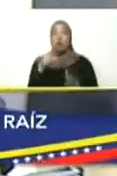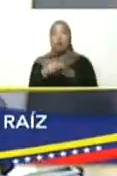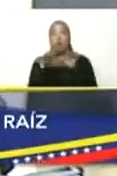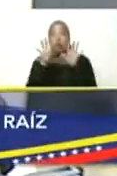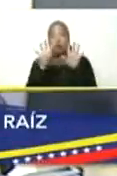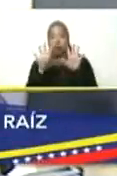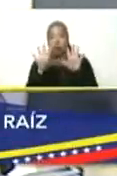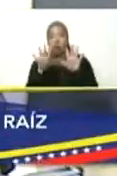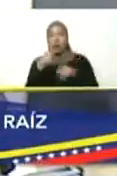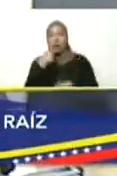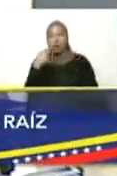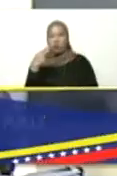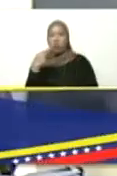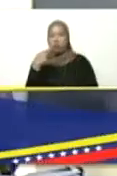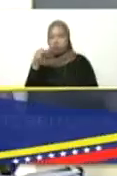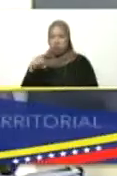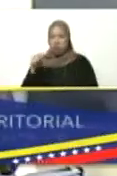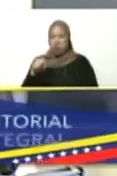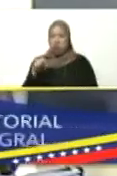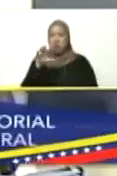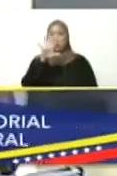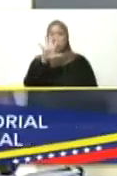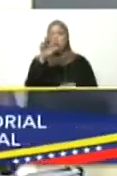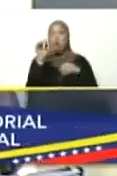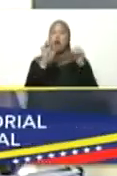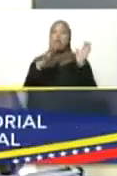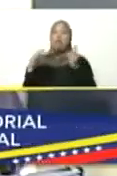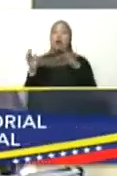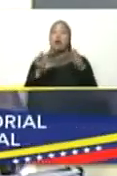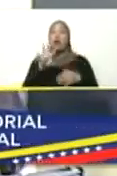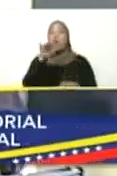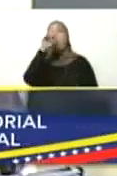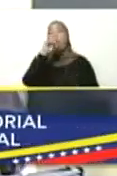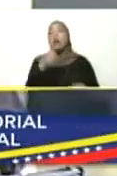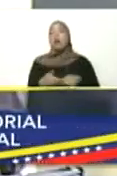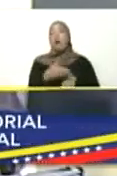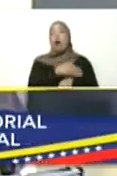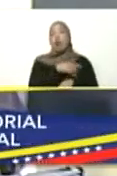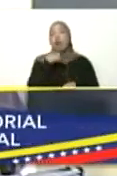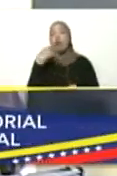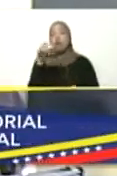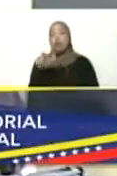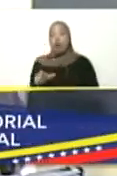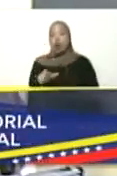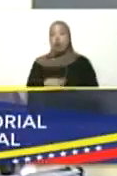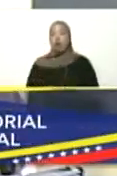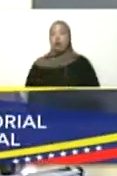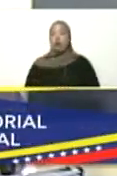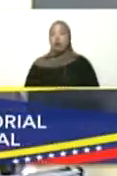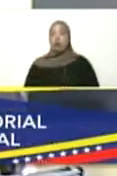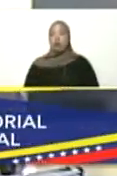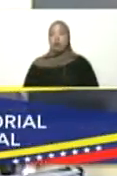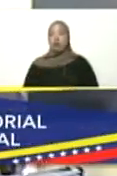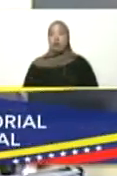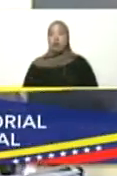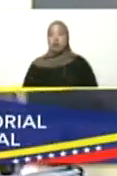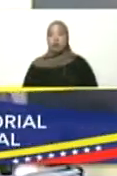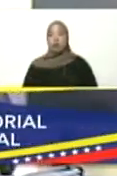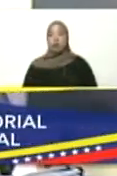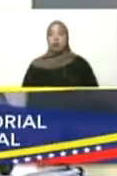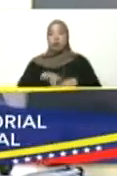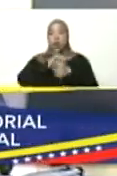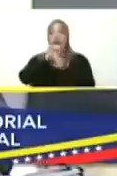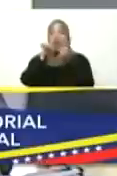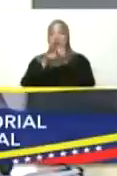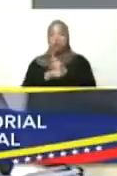dijiste. Sí, 2009. Un 5 de marzo, 4 años antes de que volara y cambiara